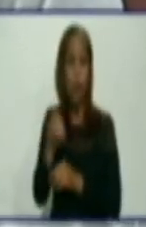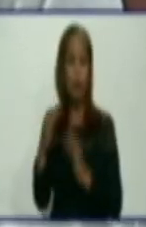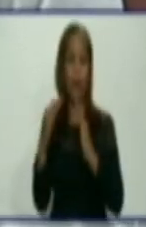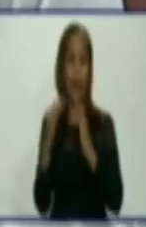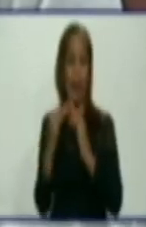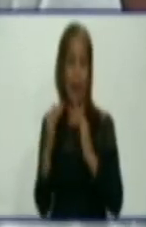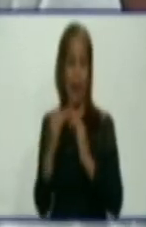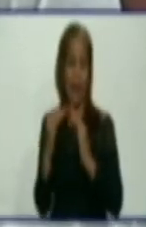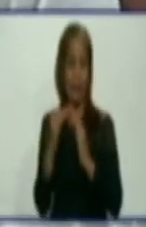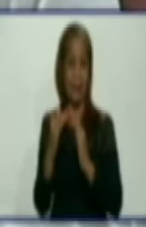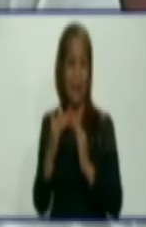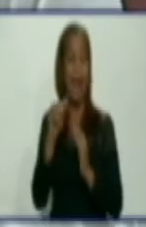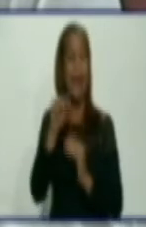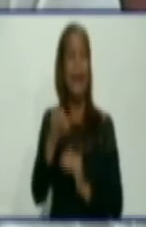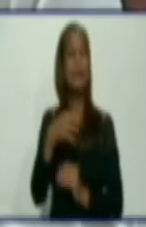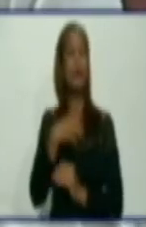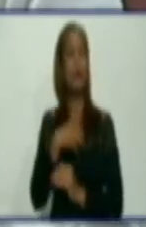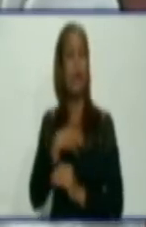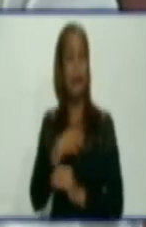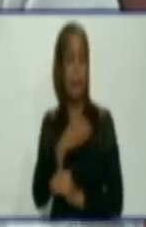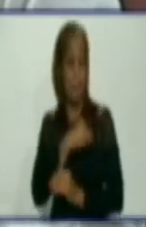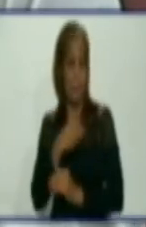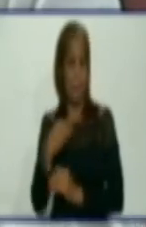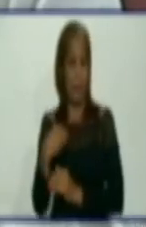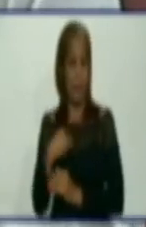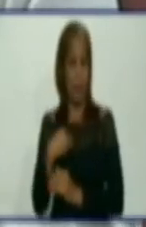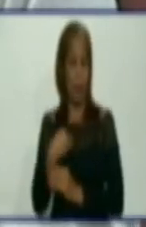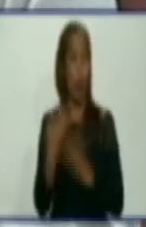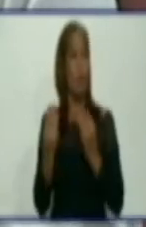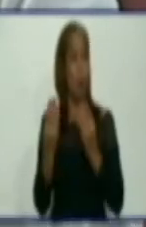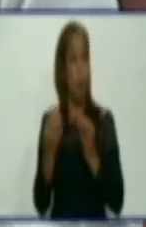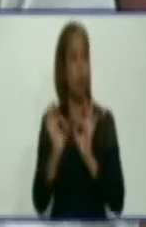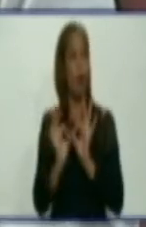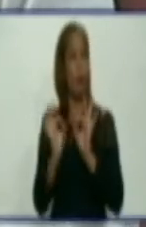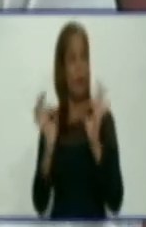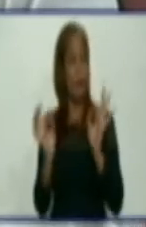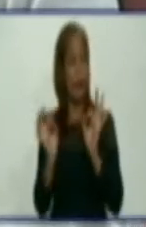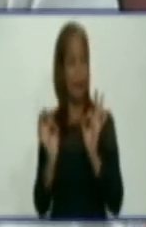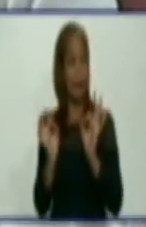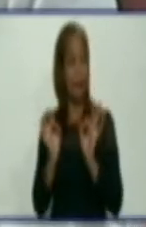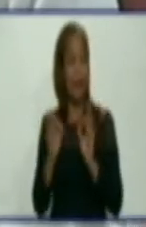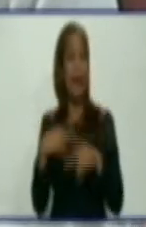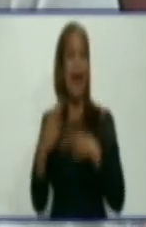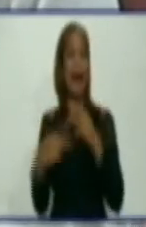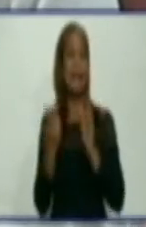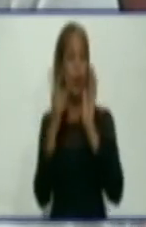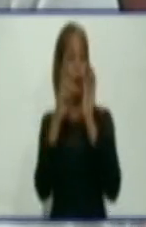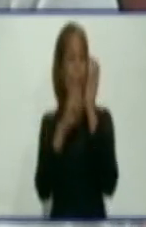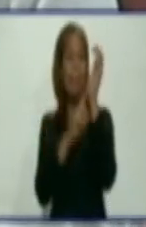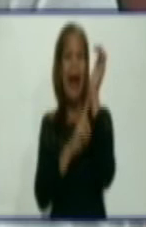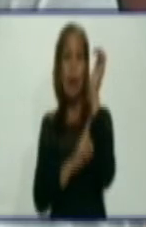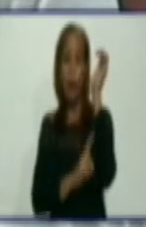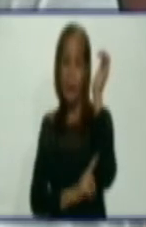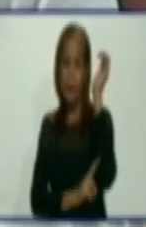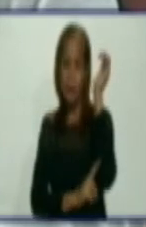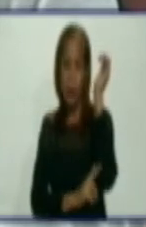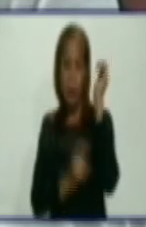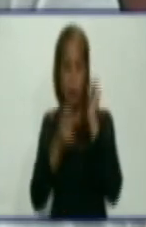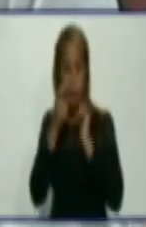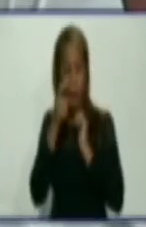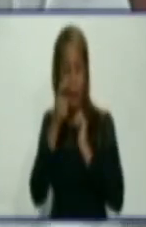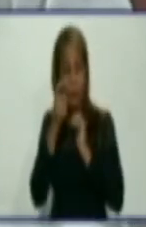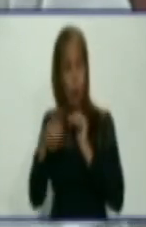donde lleva una evaluación integral por varios especialistas para definir el estado clínico en que quedó esa persona después de su alta